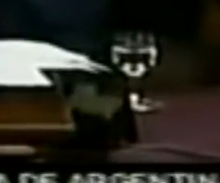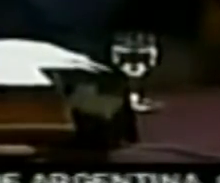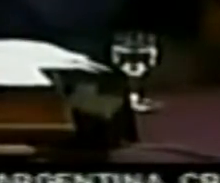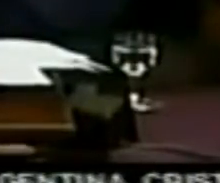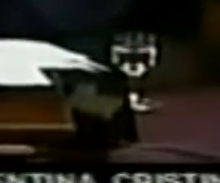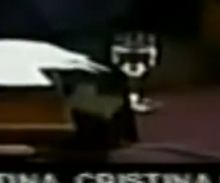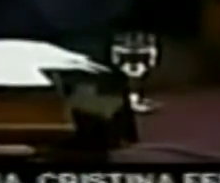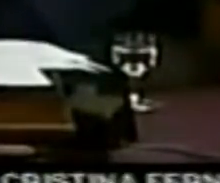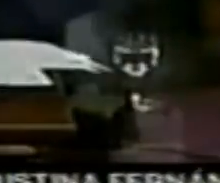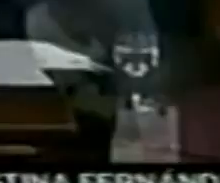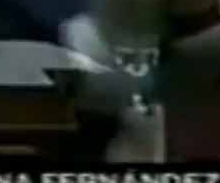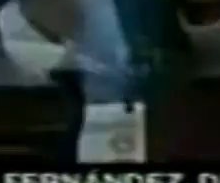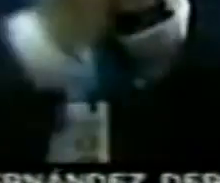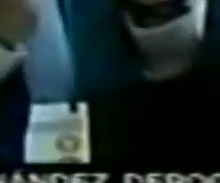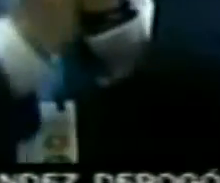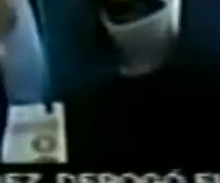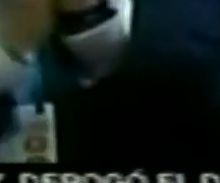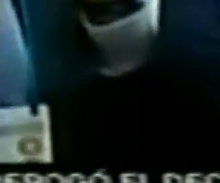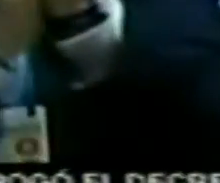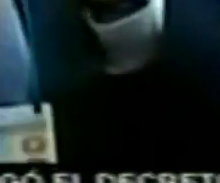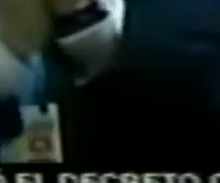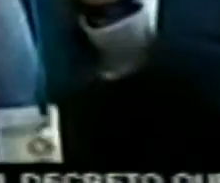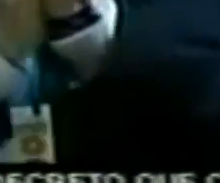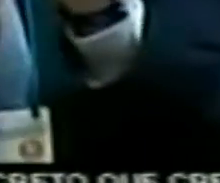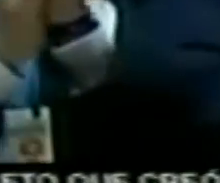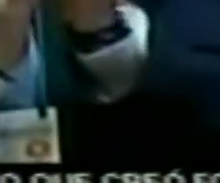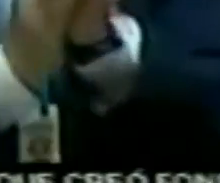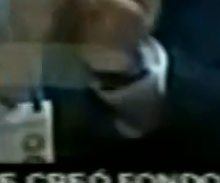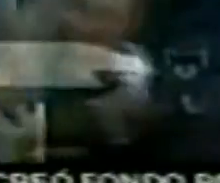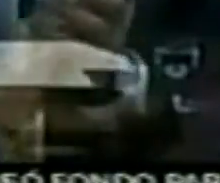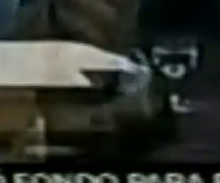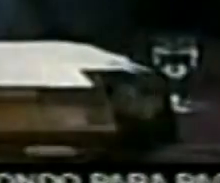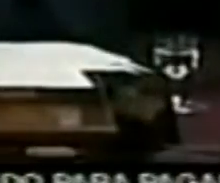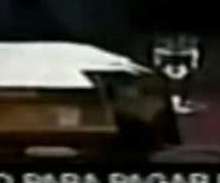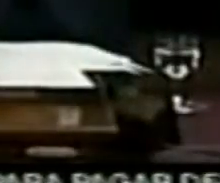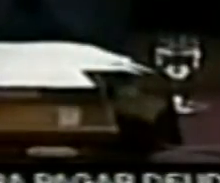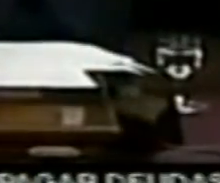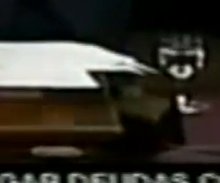está llevando a cabo, tal como lo establece la Constitución uruguaya, este acto de toma de posesión